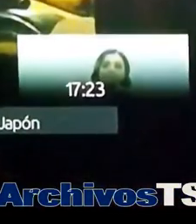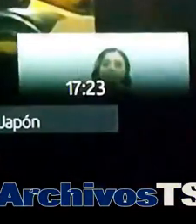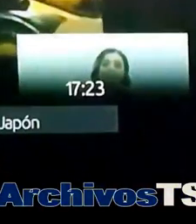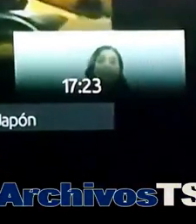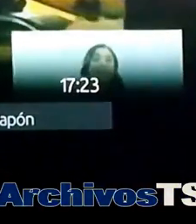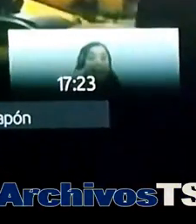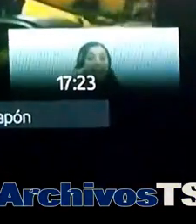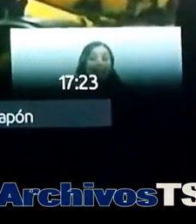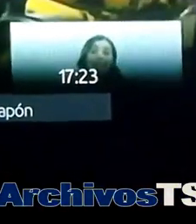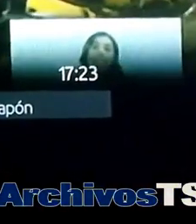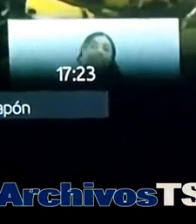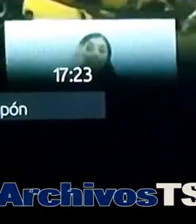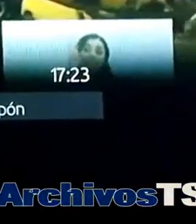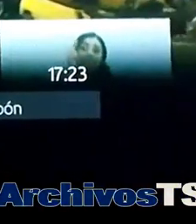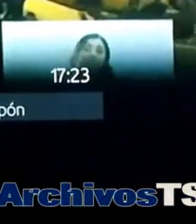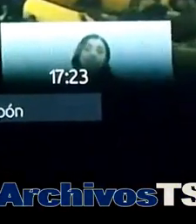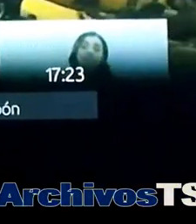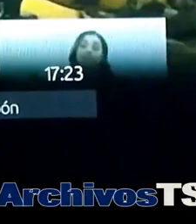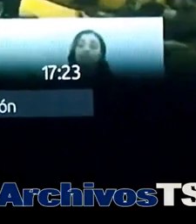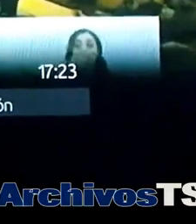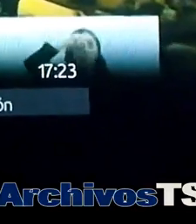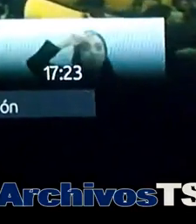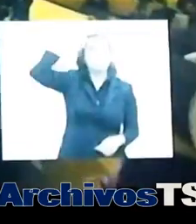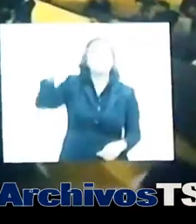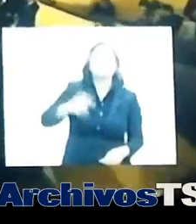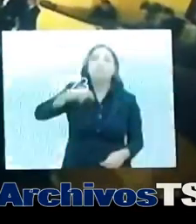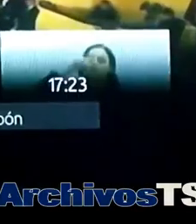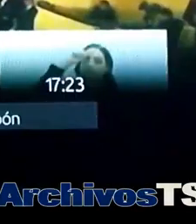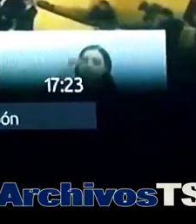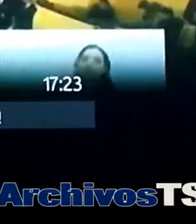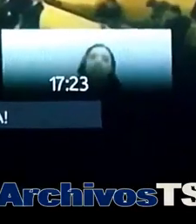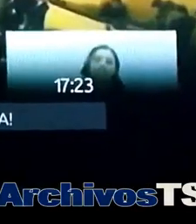Es parte del trabajo del Tribunal Supremo Electoral.